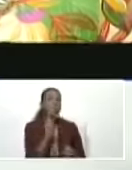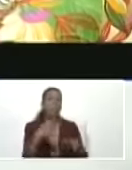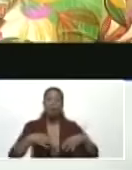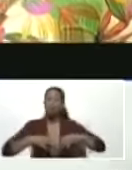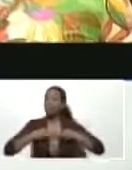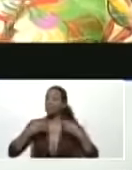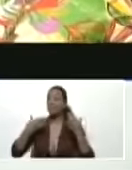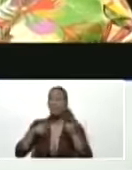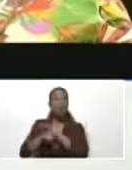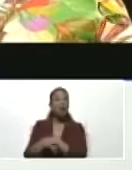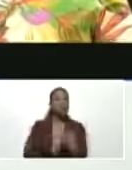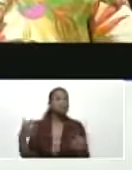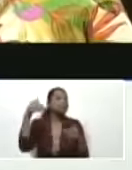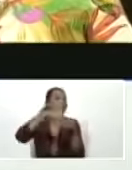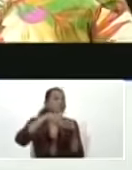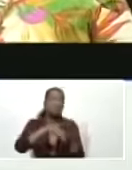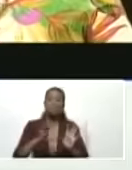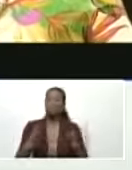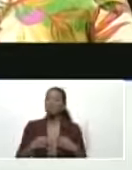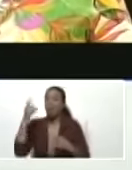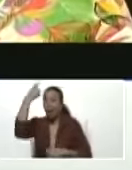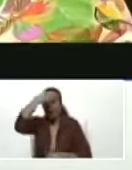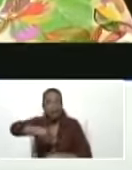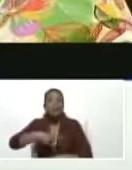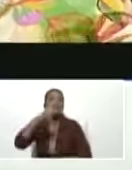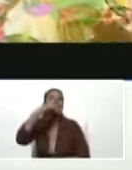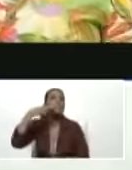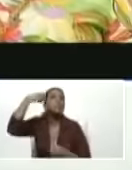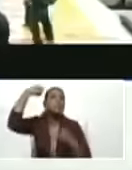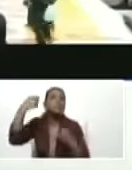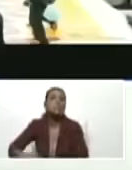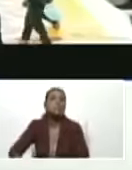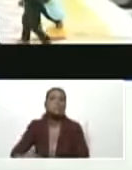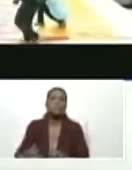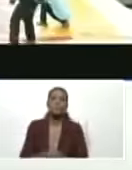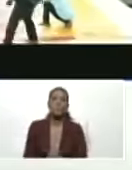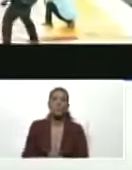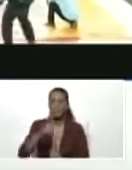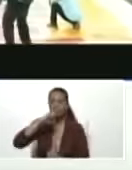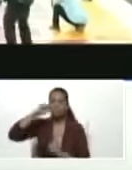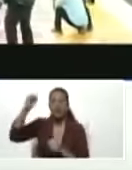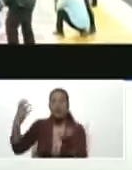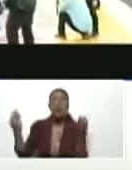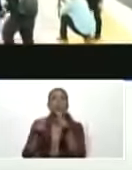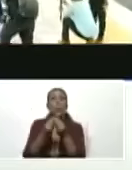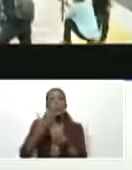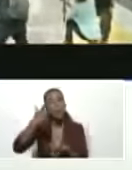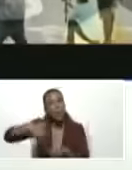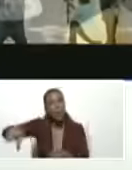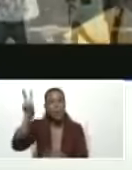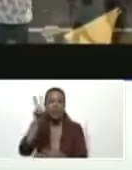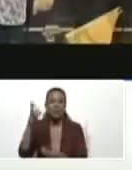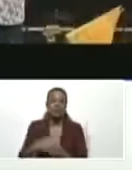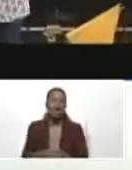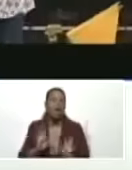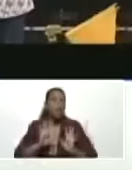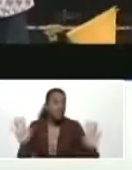vistan que no van, porque aquí va es el pueblo de Venezuela. Así